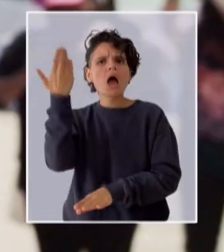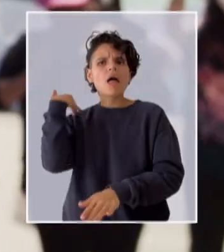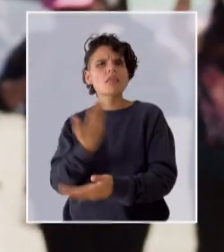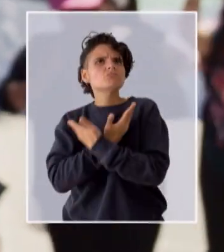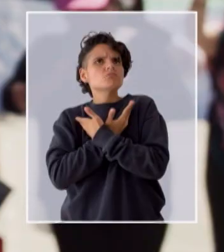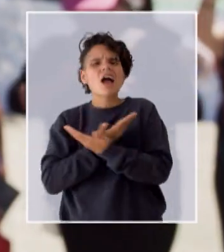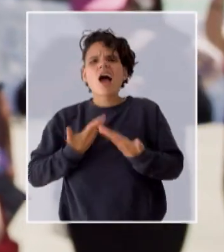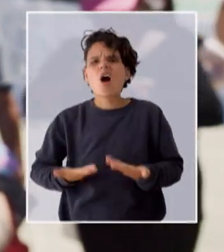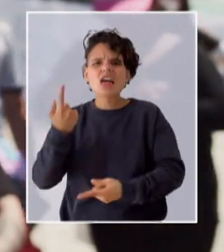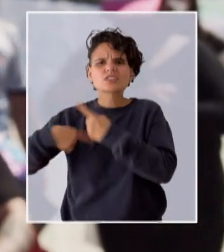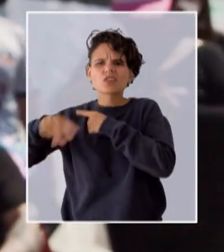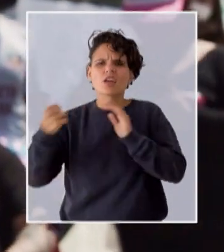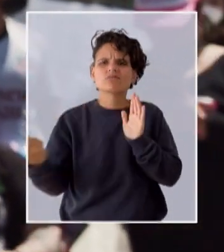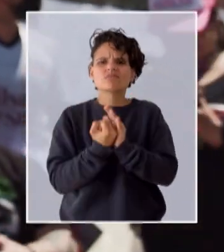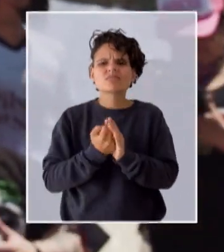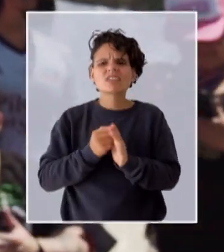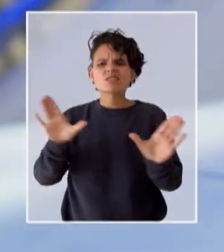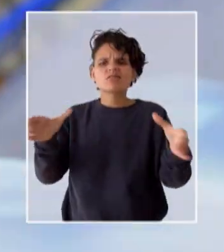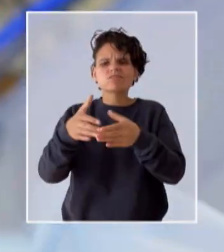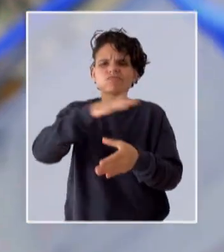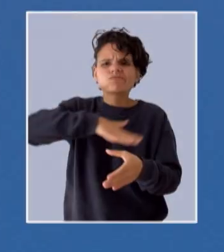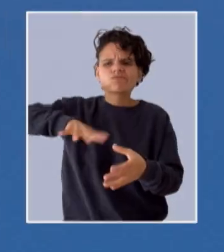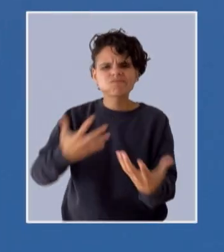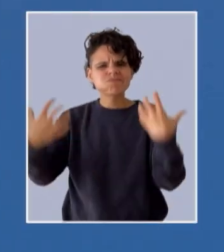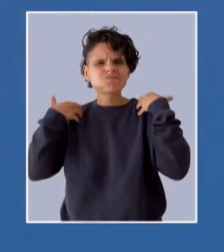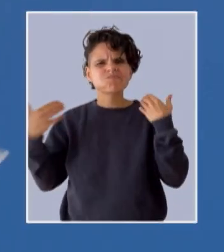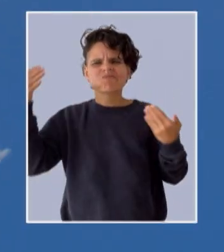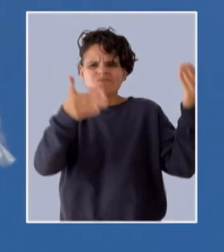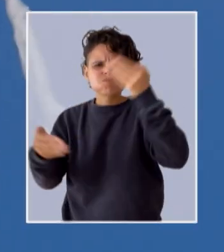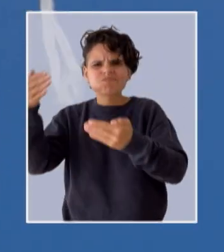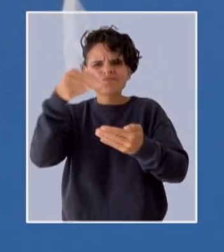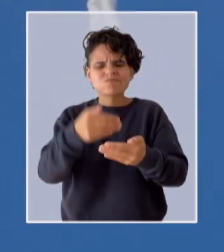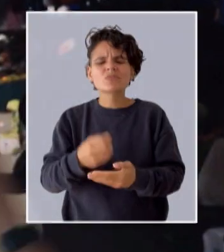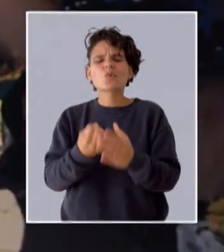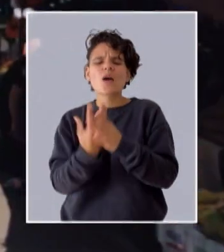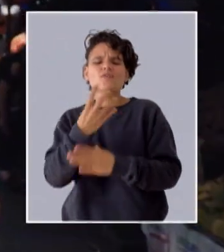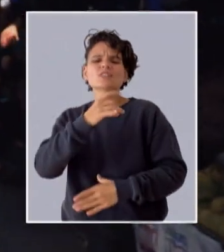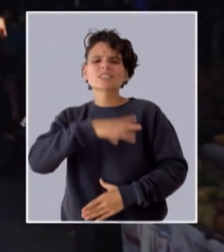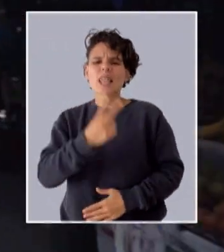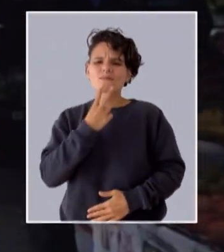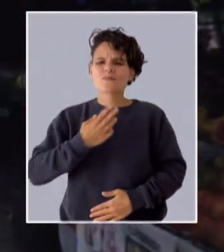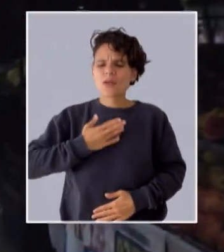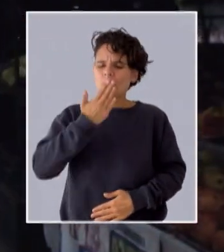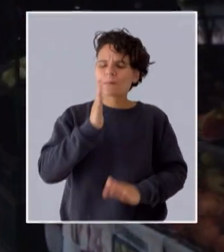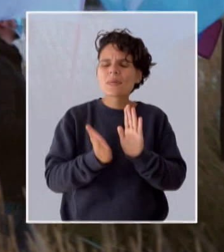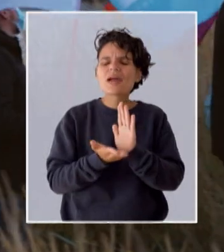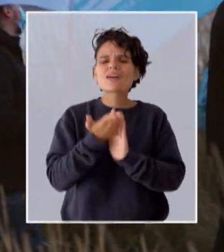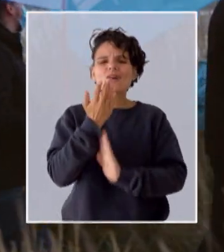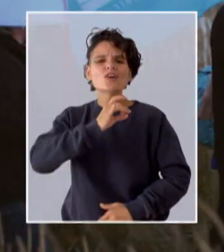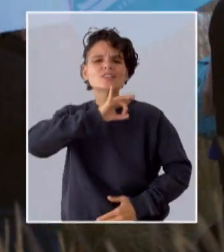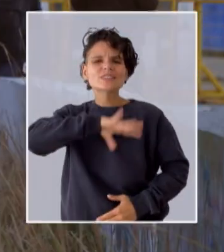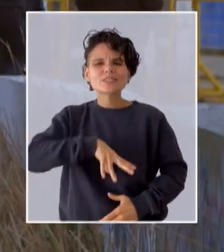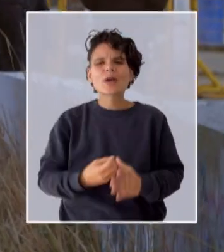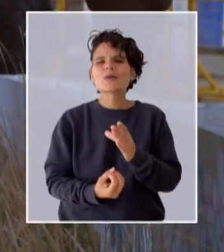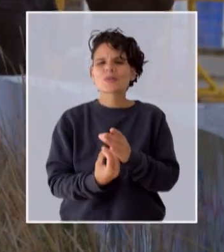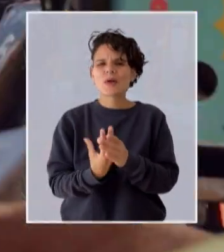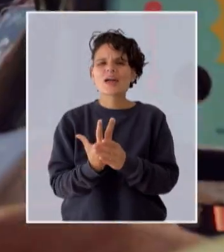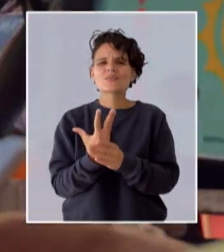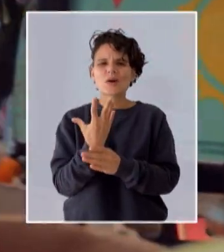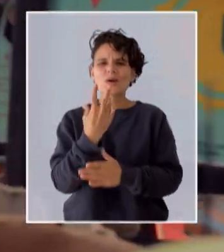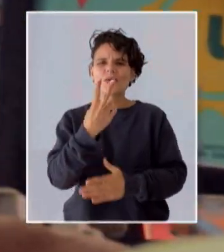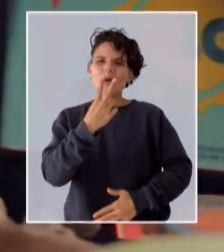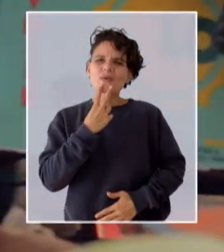es ahora para cambiar la historia. Generación dorada que va a todas. Un nuevo Chile, para vivir mejor. Un nuevo